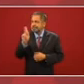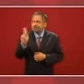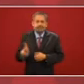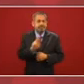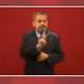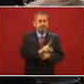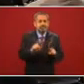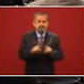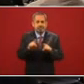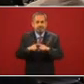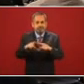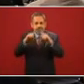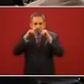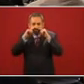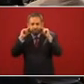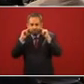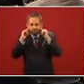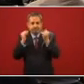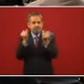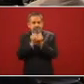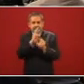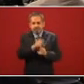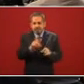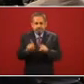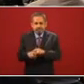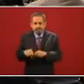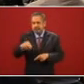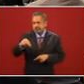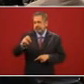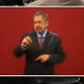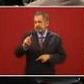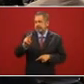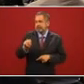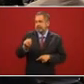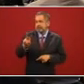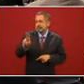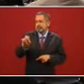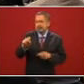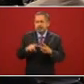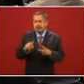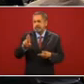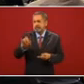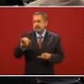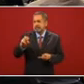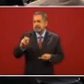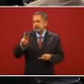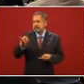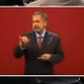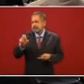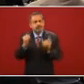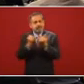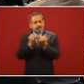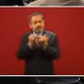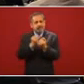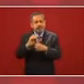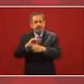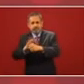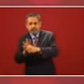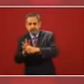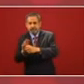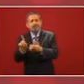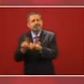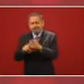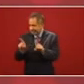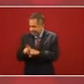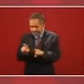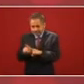a la de la influenza, a la del metoneumovirus, a la del rinovirus, a la de otros coronavirus